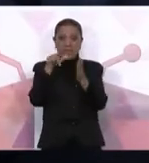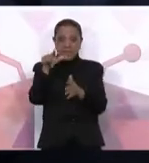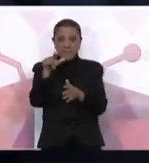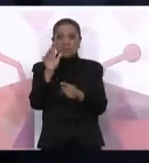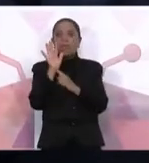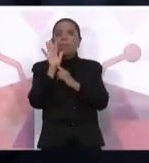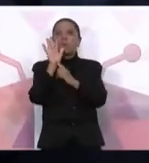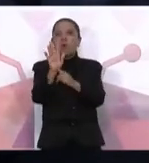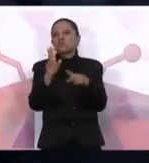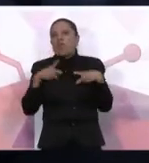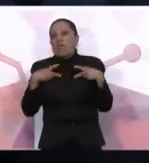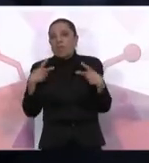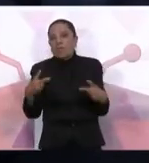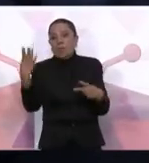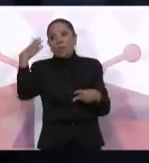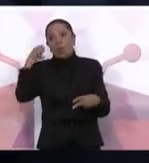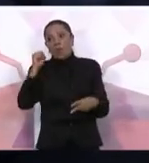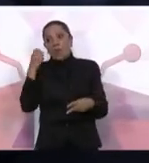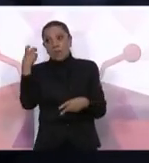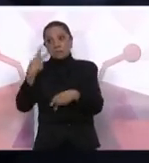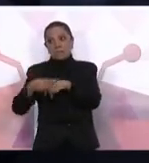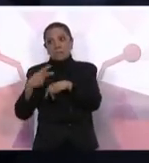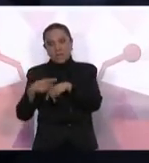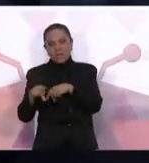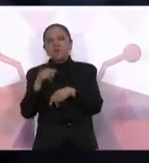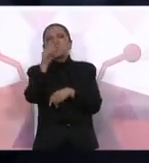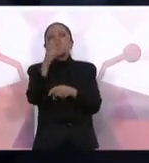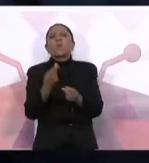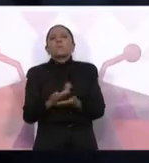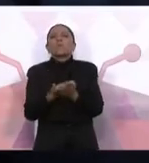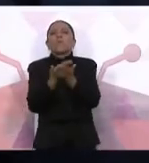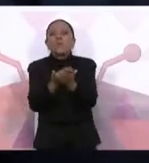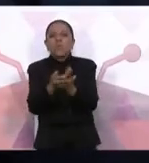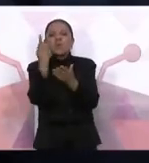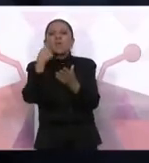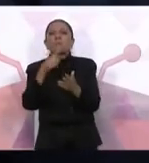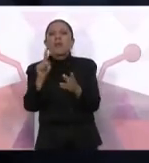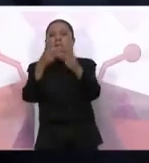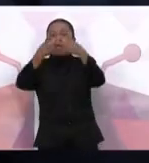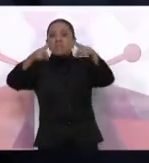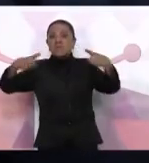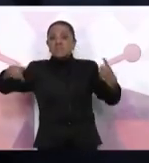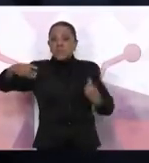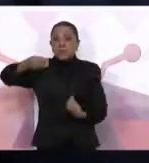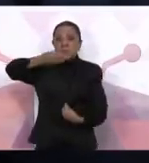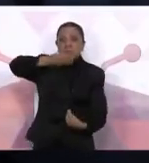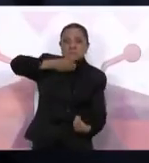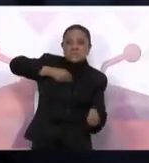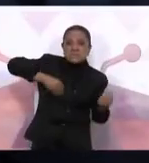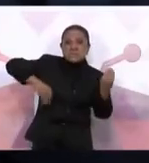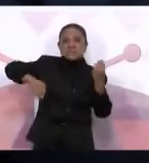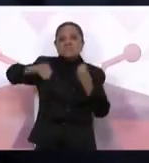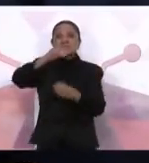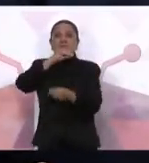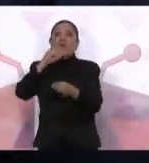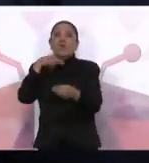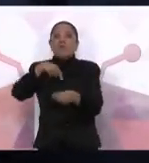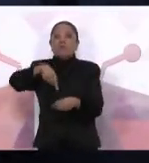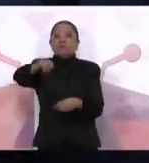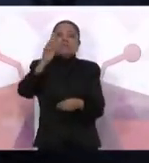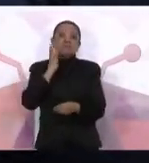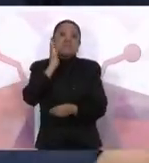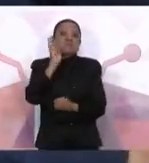ante este riesgo que propone para desarrollar la resiliencia necesaria frente a los nuevos acontecimientos que podríamos enfrentar